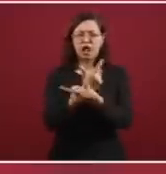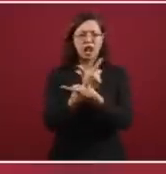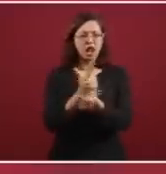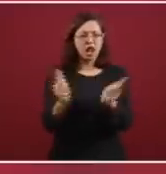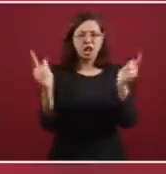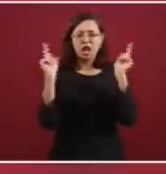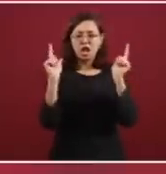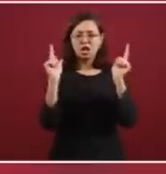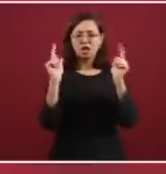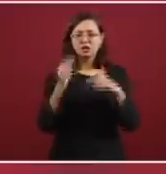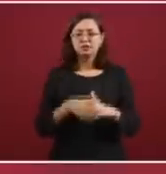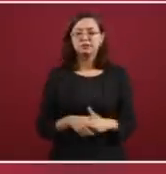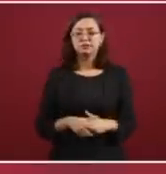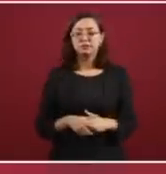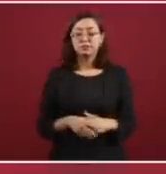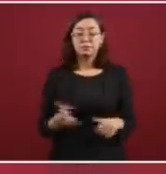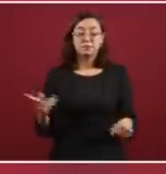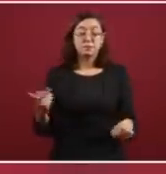de modo que